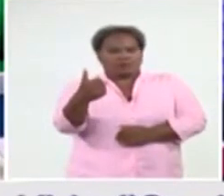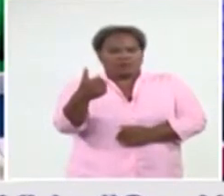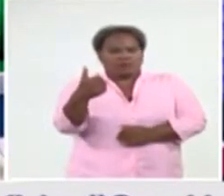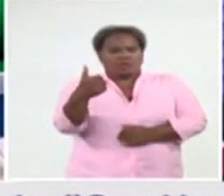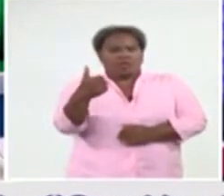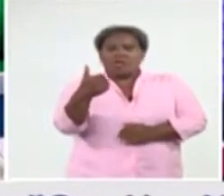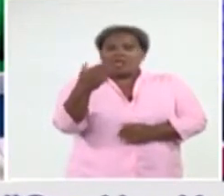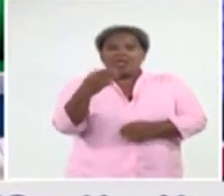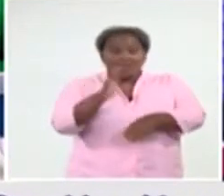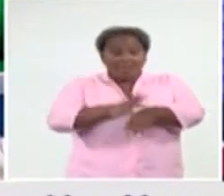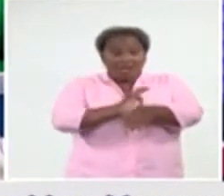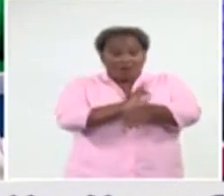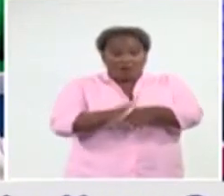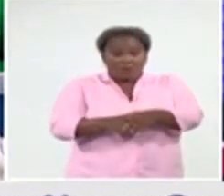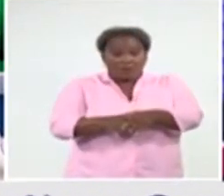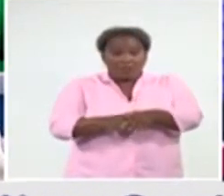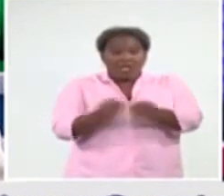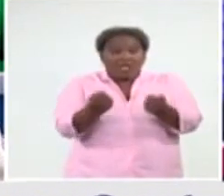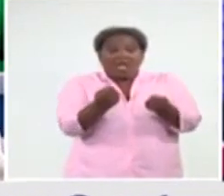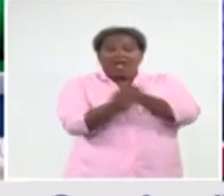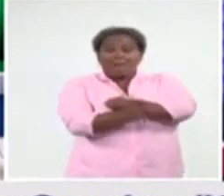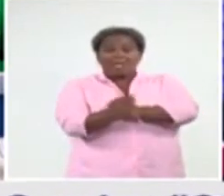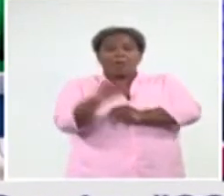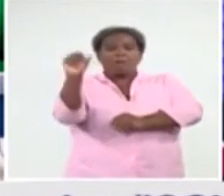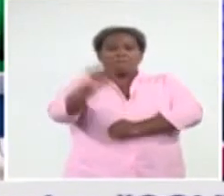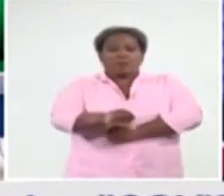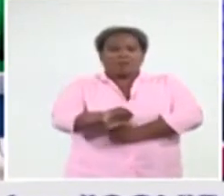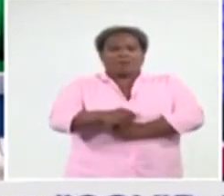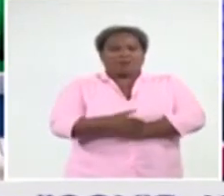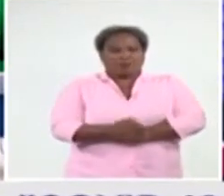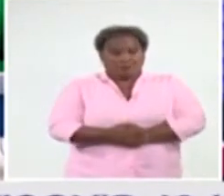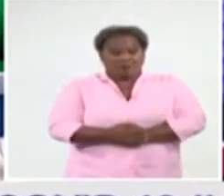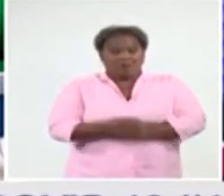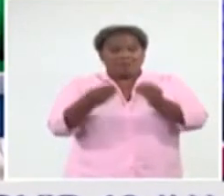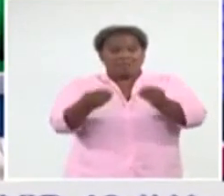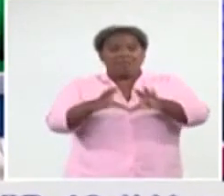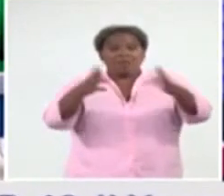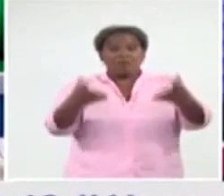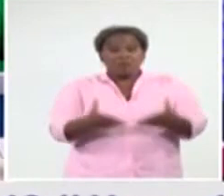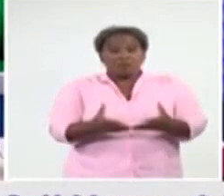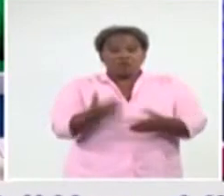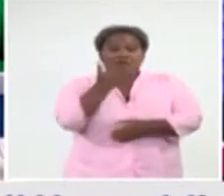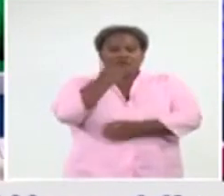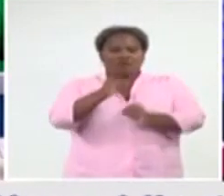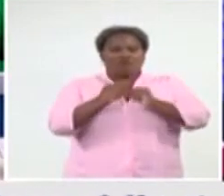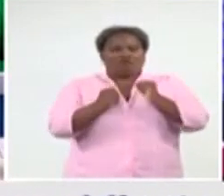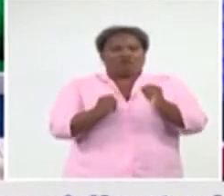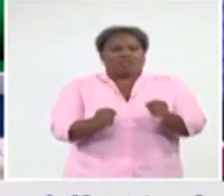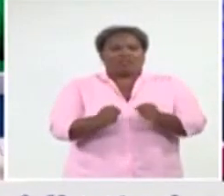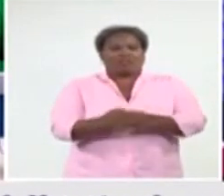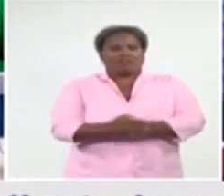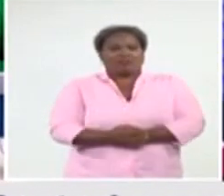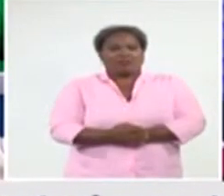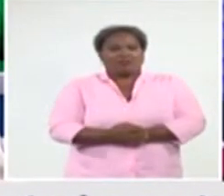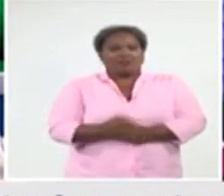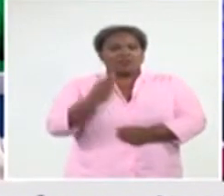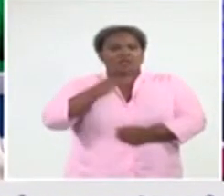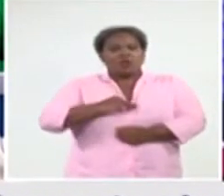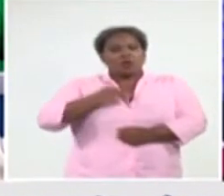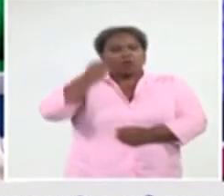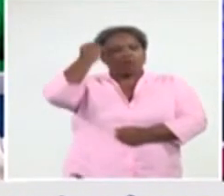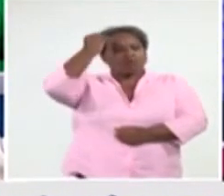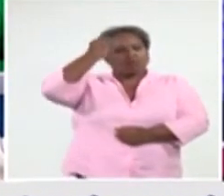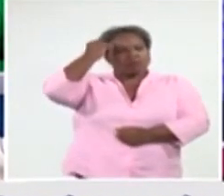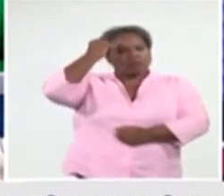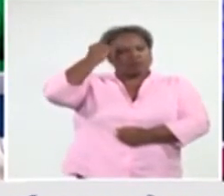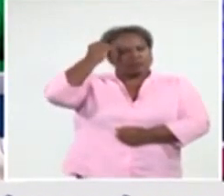para una alta contagiosidad, para una alta virulencia. Y nada, no es un problema de ponernos a pensar, es un